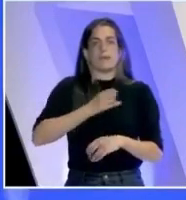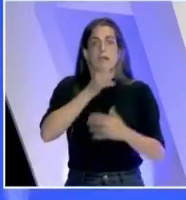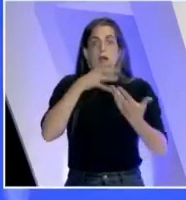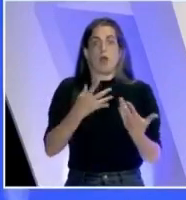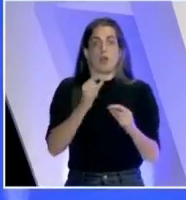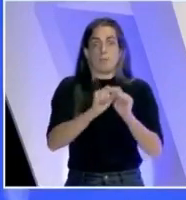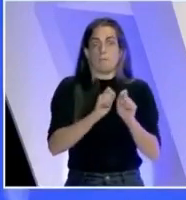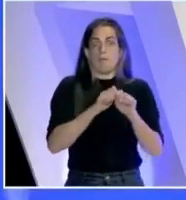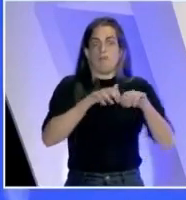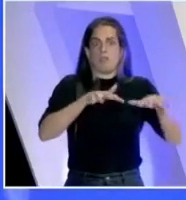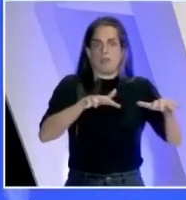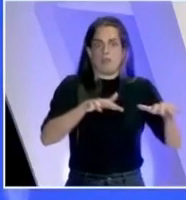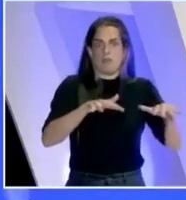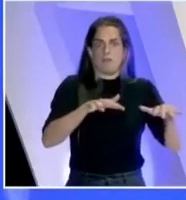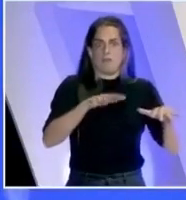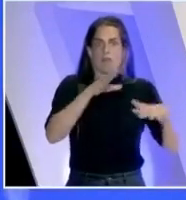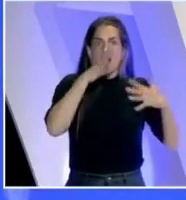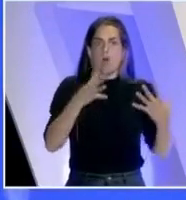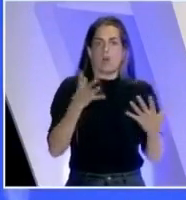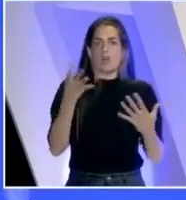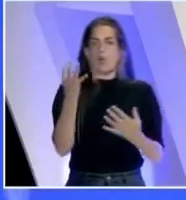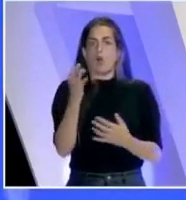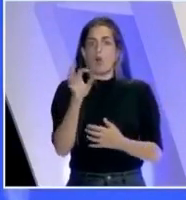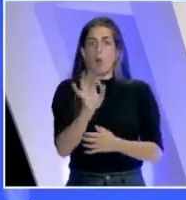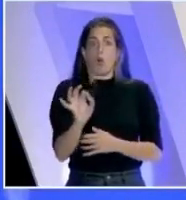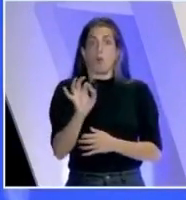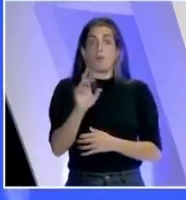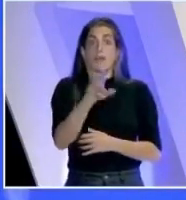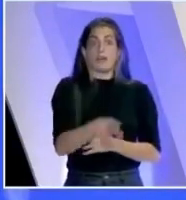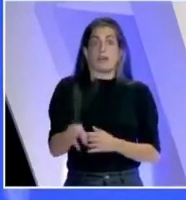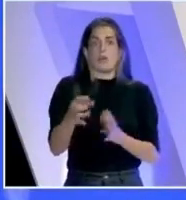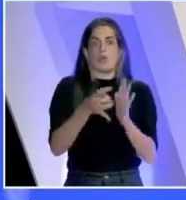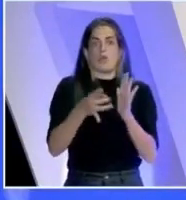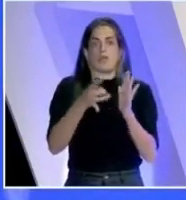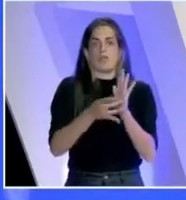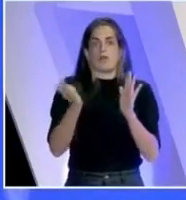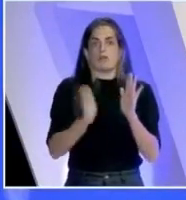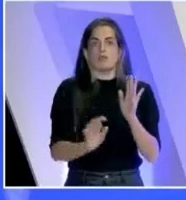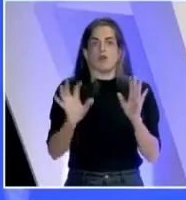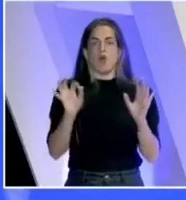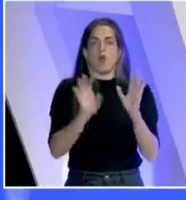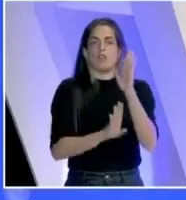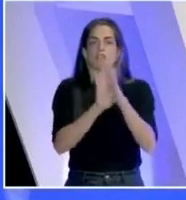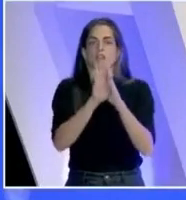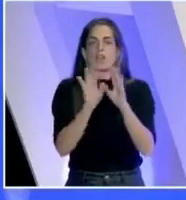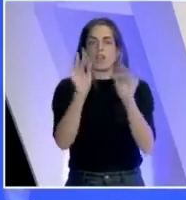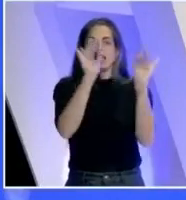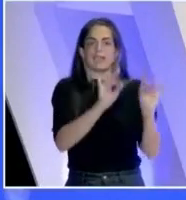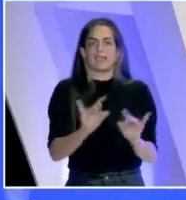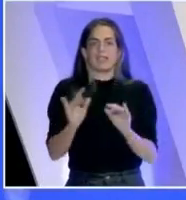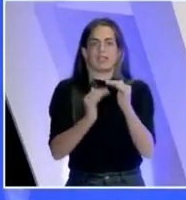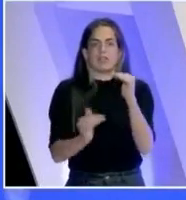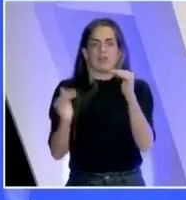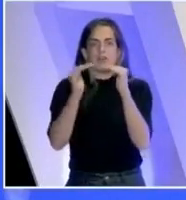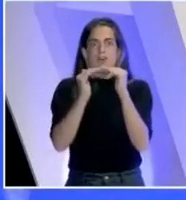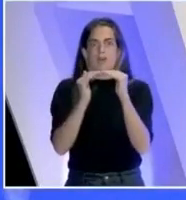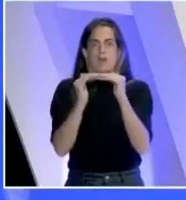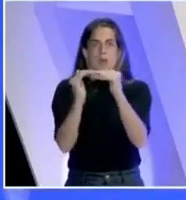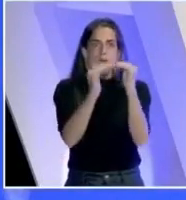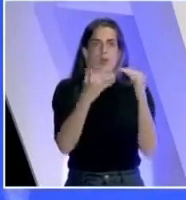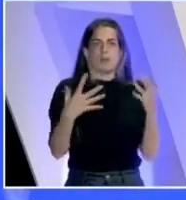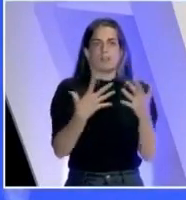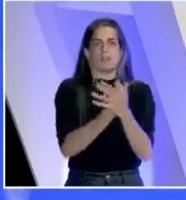plena pandemia, o la recualificación profesional o el desarrollo territorial, sean elementos que